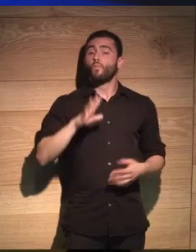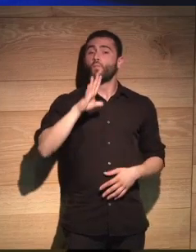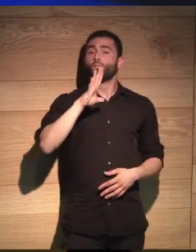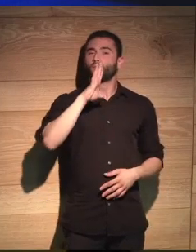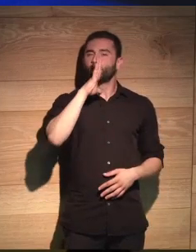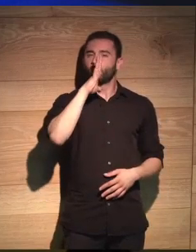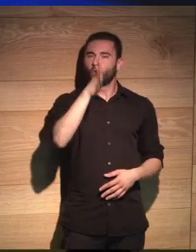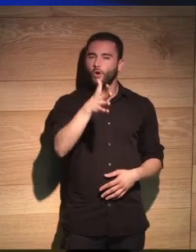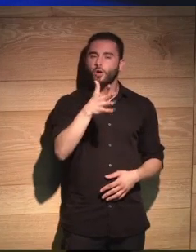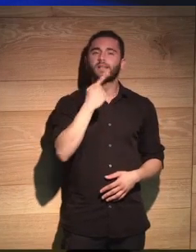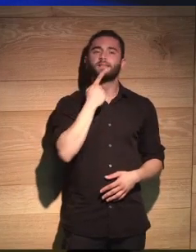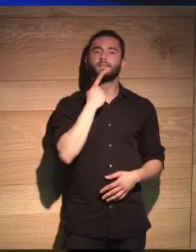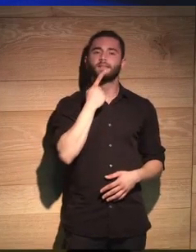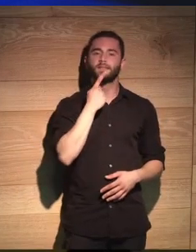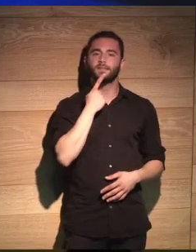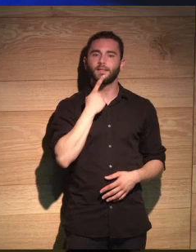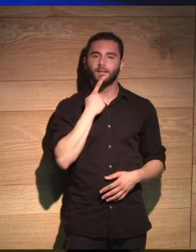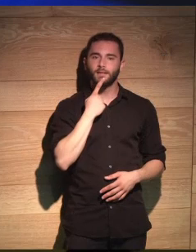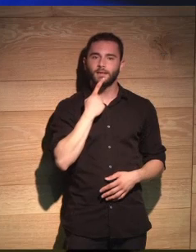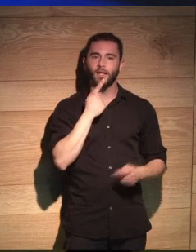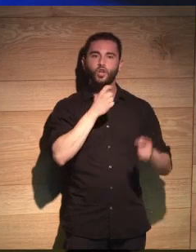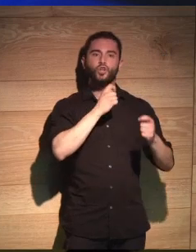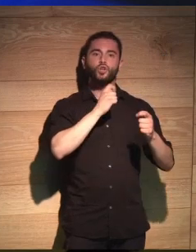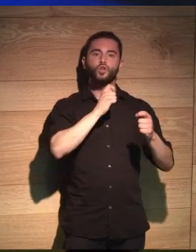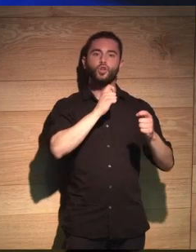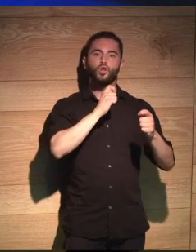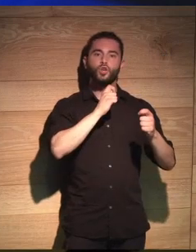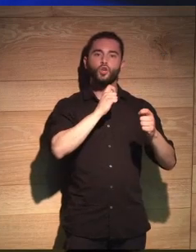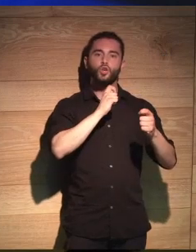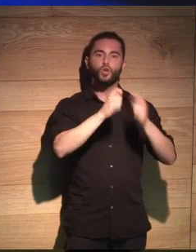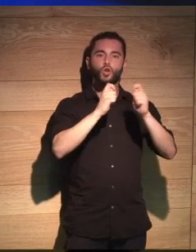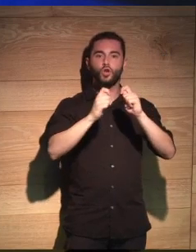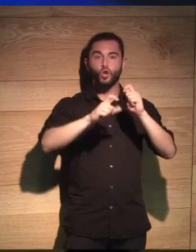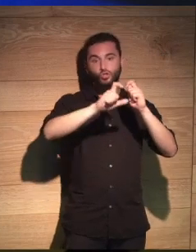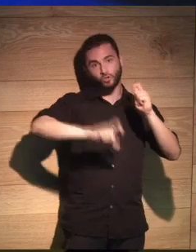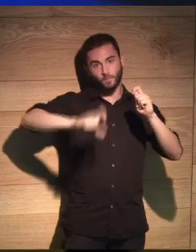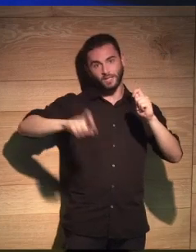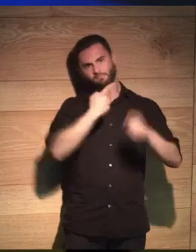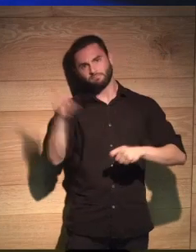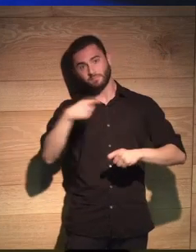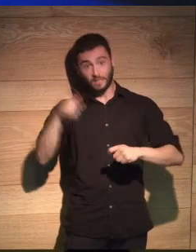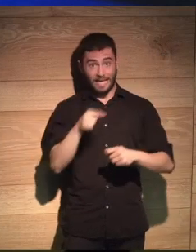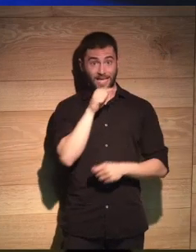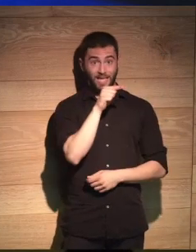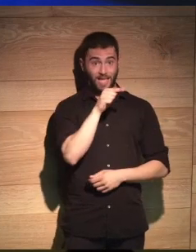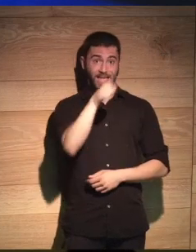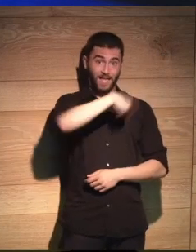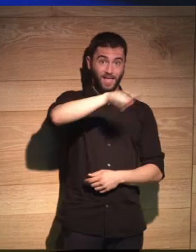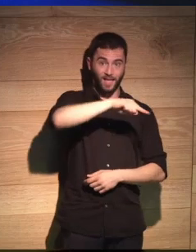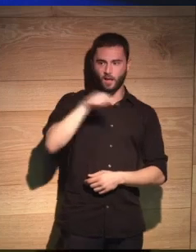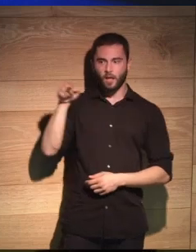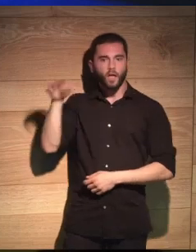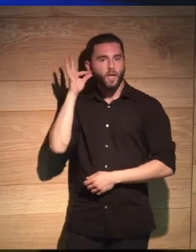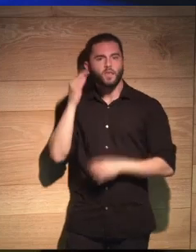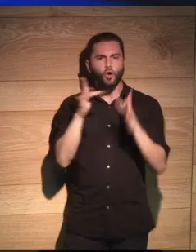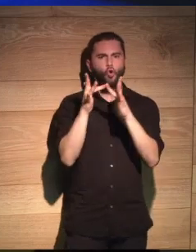dice, los corresponsales, claro, ella supo tratar con los corresponsales,